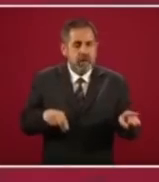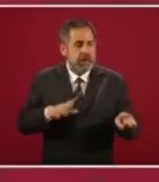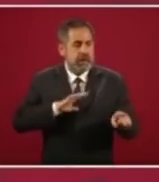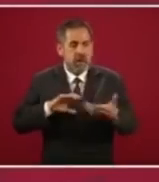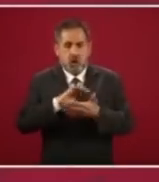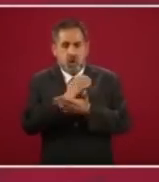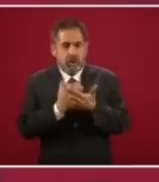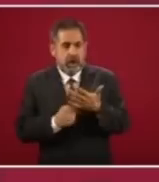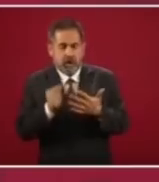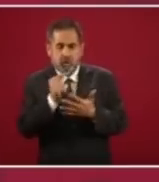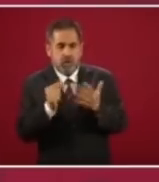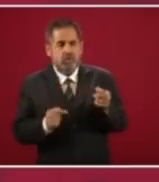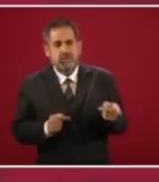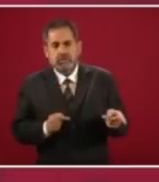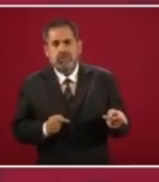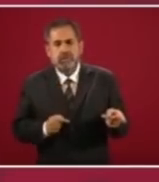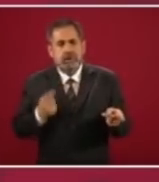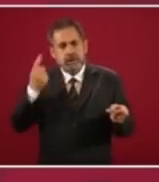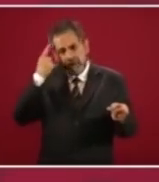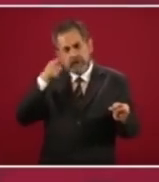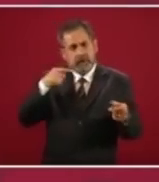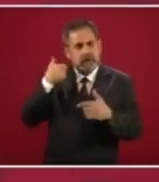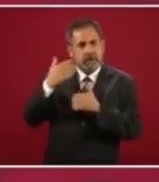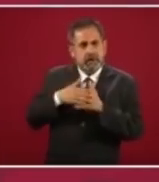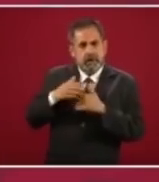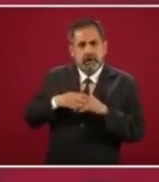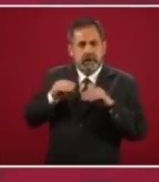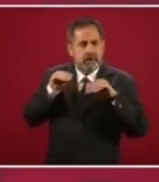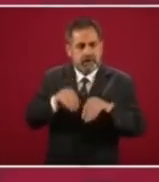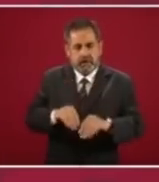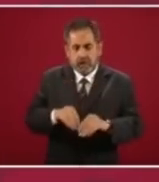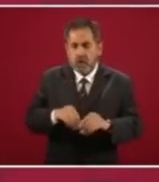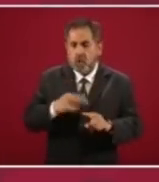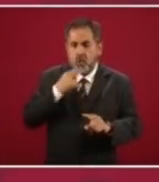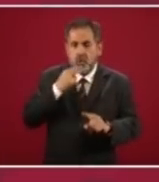contratos para